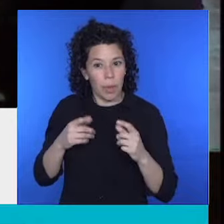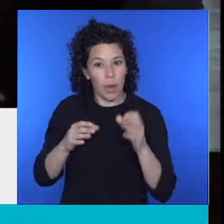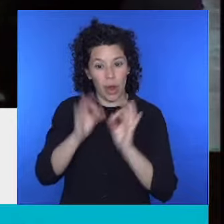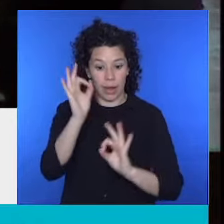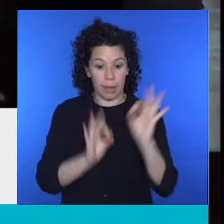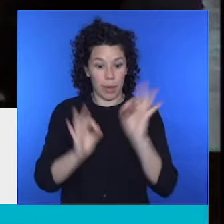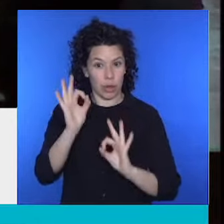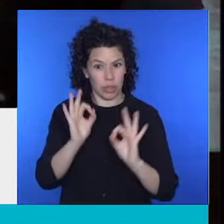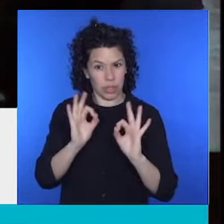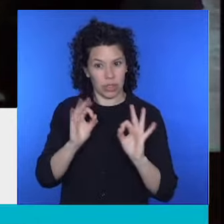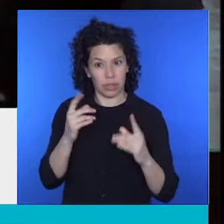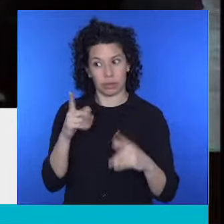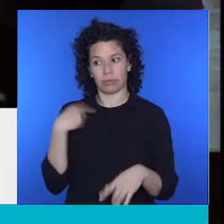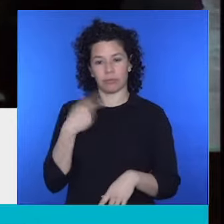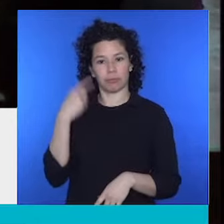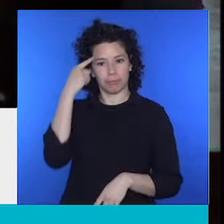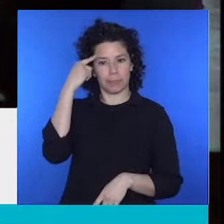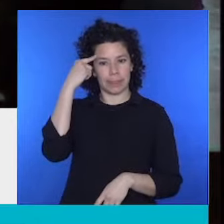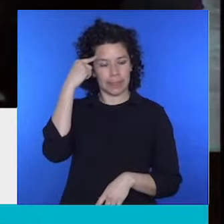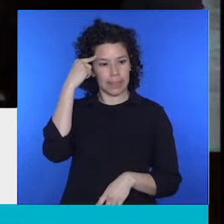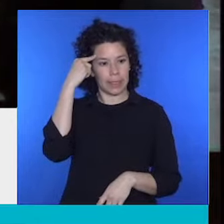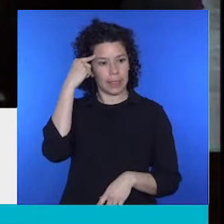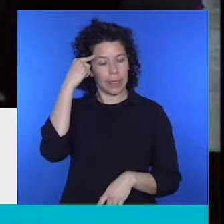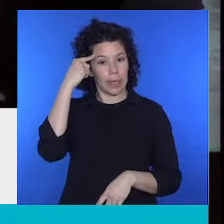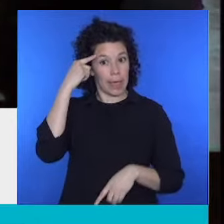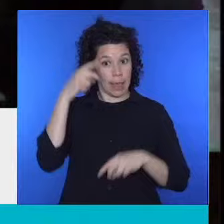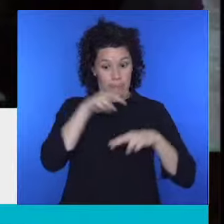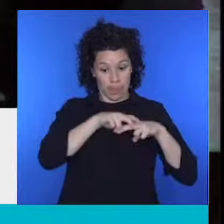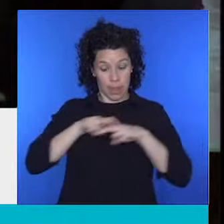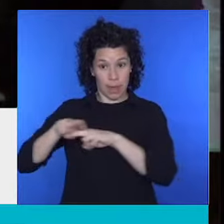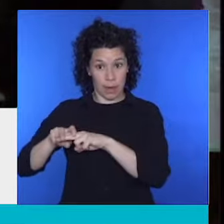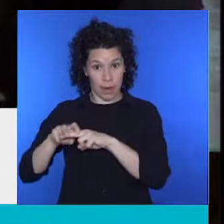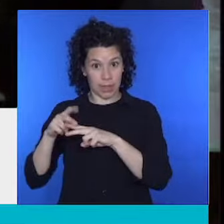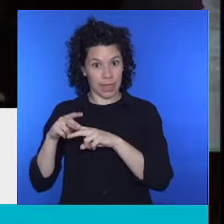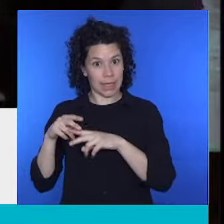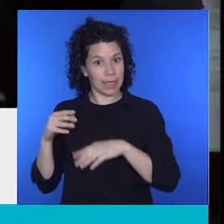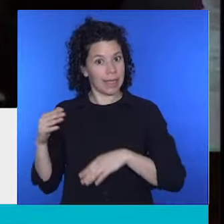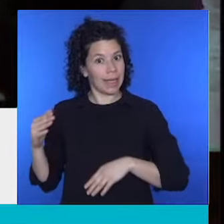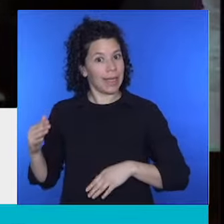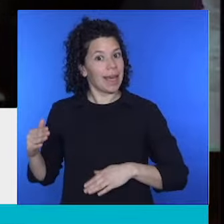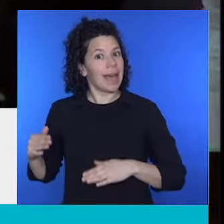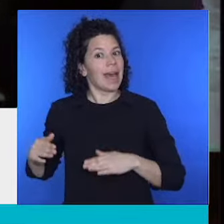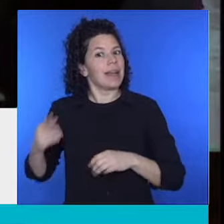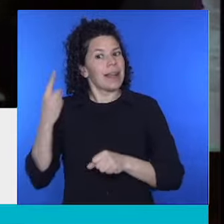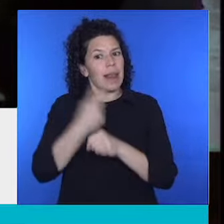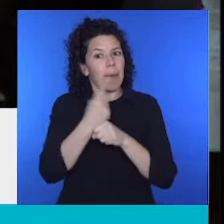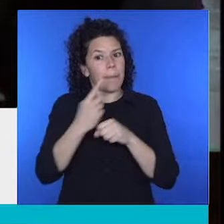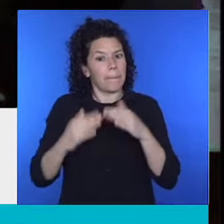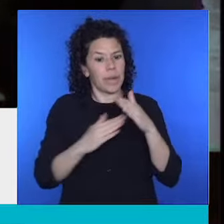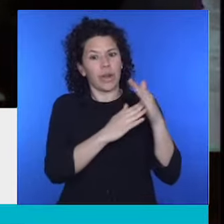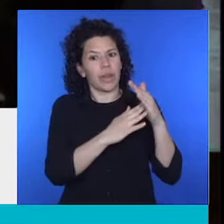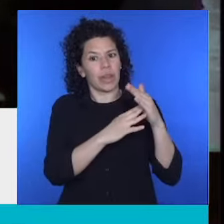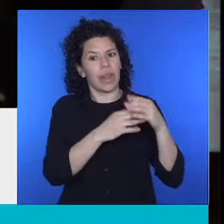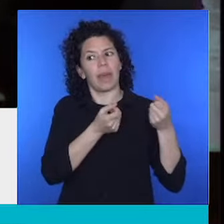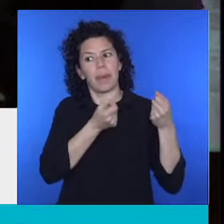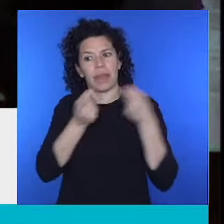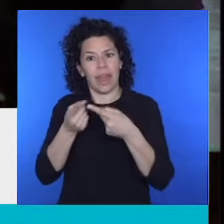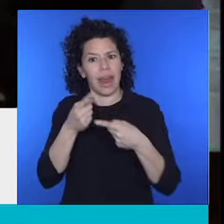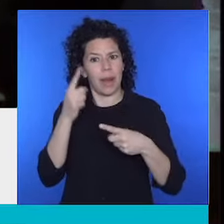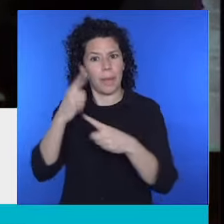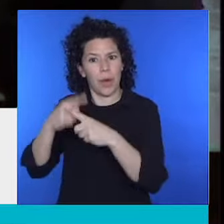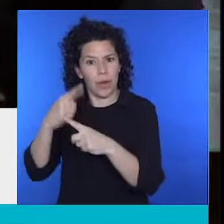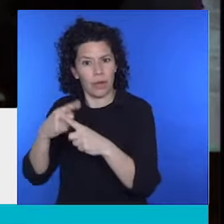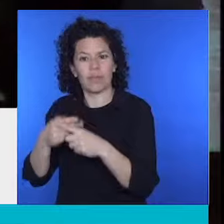nosotros consideramos desde nuestra banca que la prioridad no puede ser bajo ningún punto de vista seguir dándoles beneficios